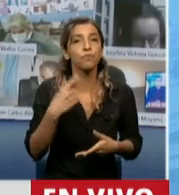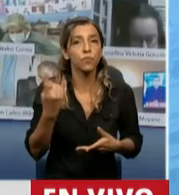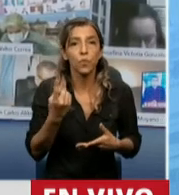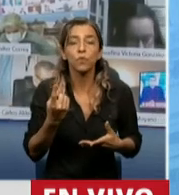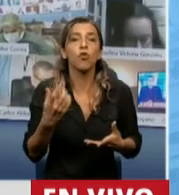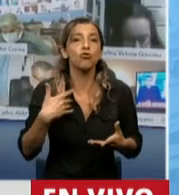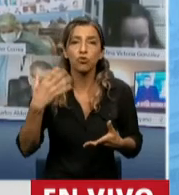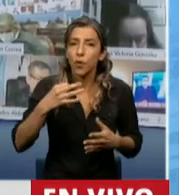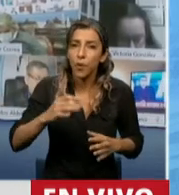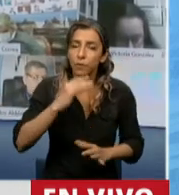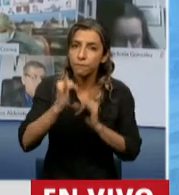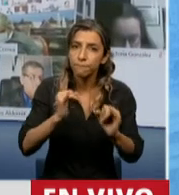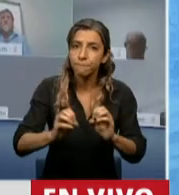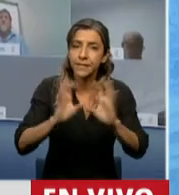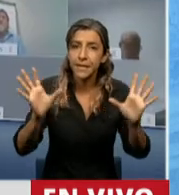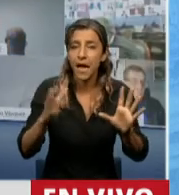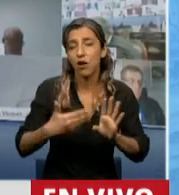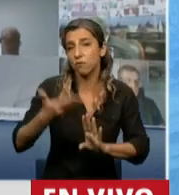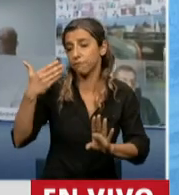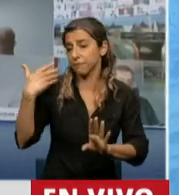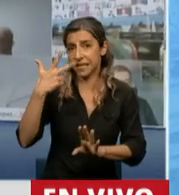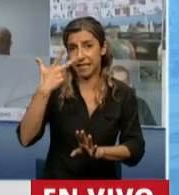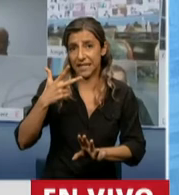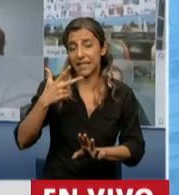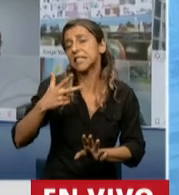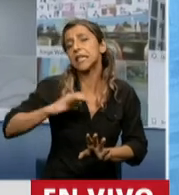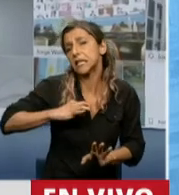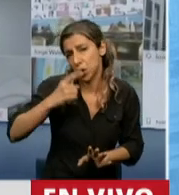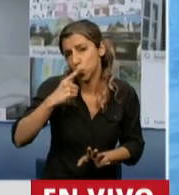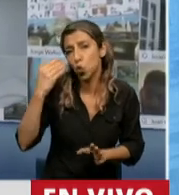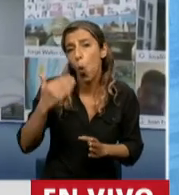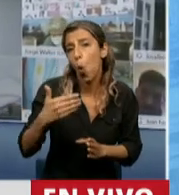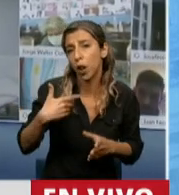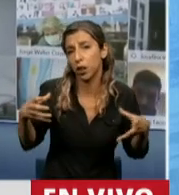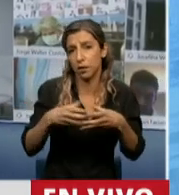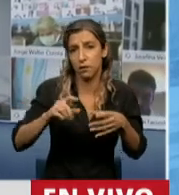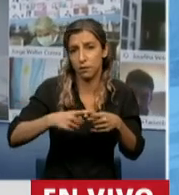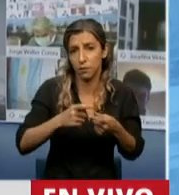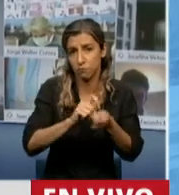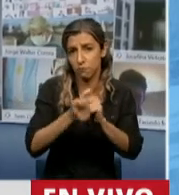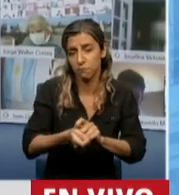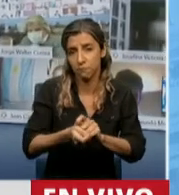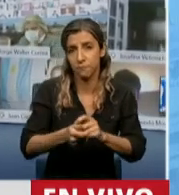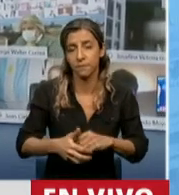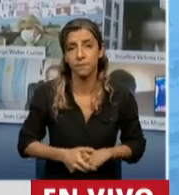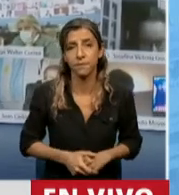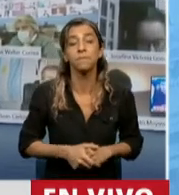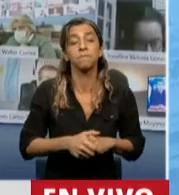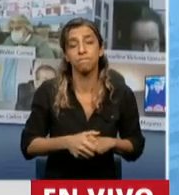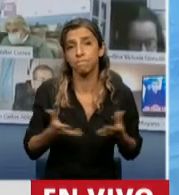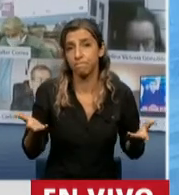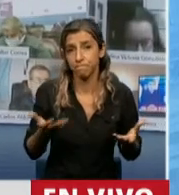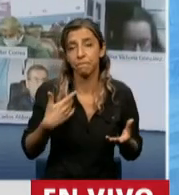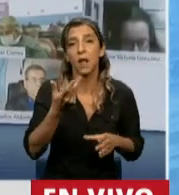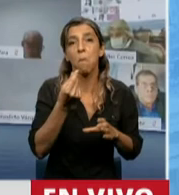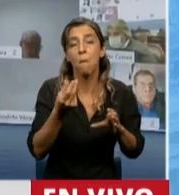litigiosidad. Lo que se hizo en los tres últimos años de la gestión de Cambiemos fue liquidar